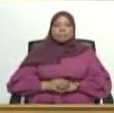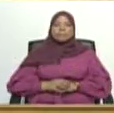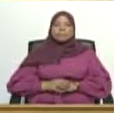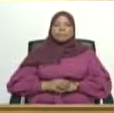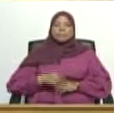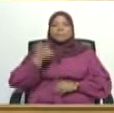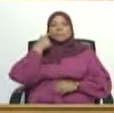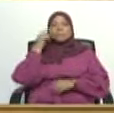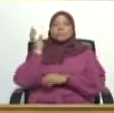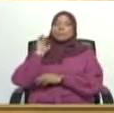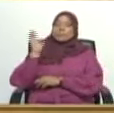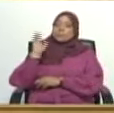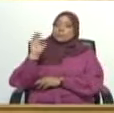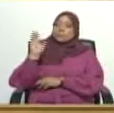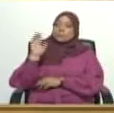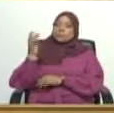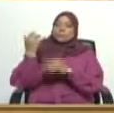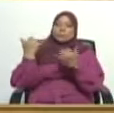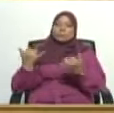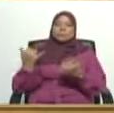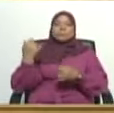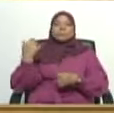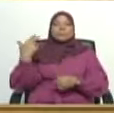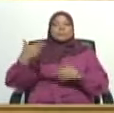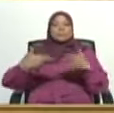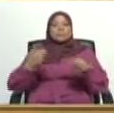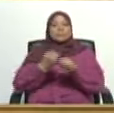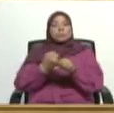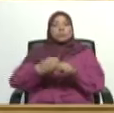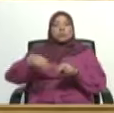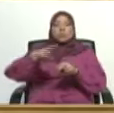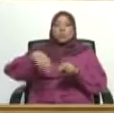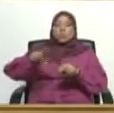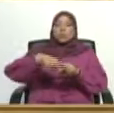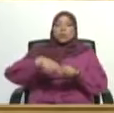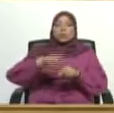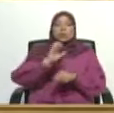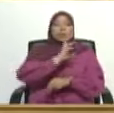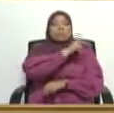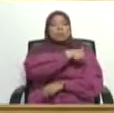que vende las balas y las armas que asesinan niños y niñas palestinos,